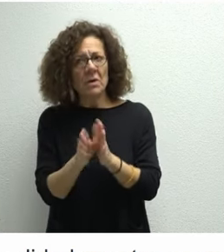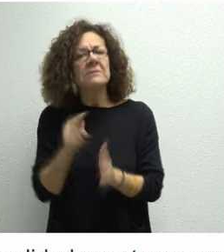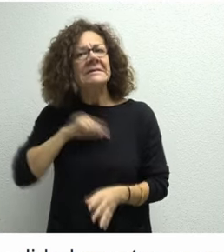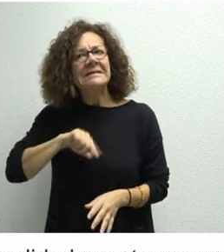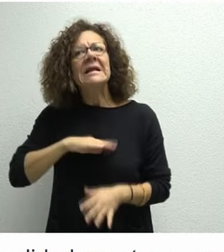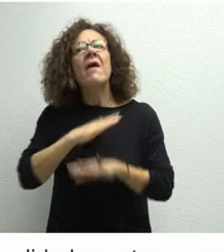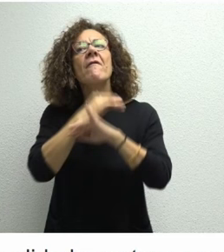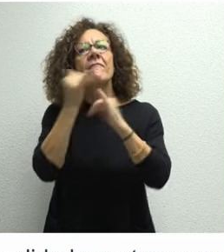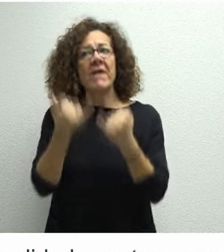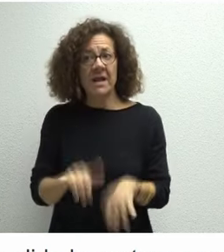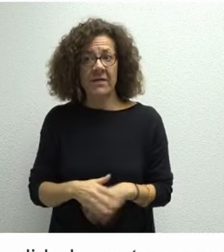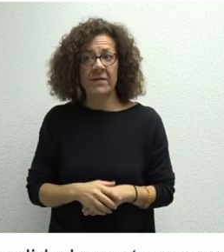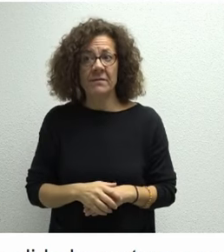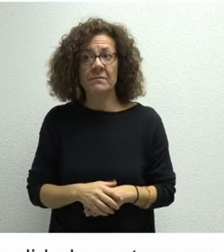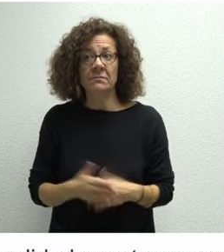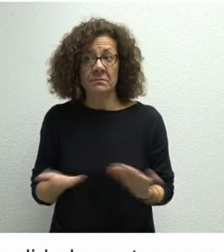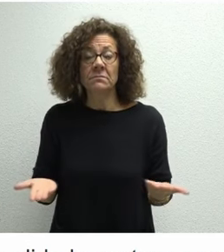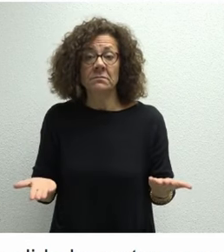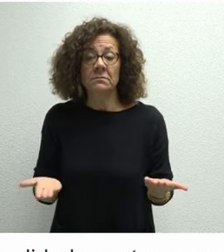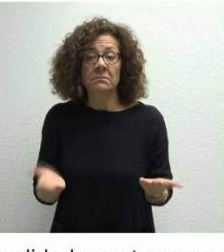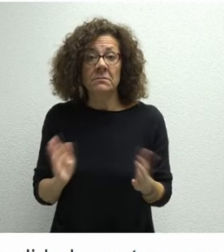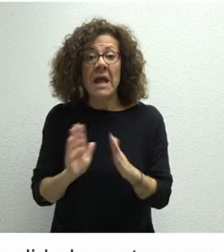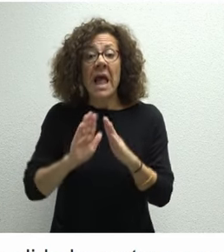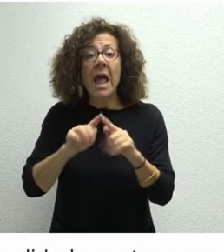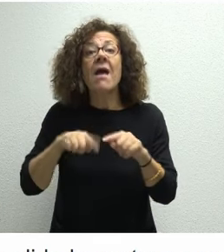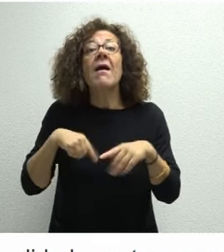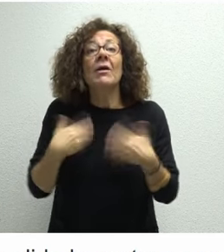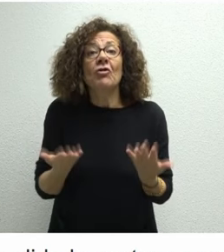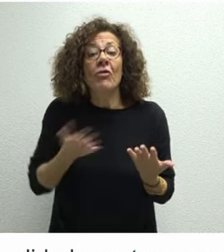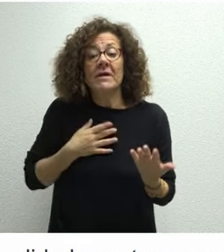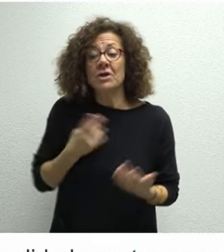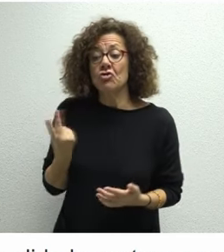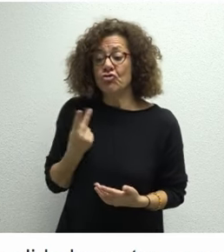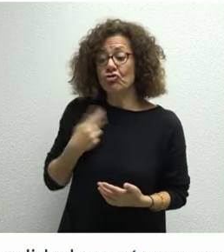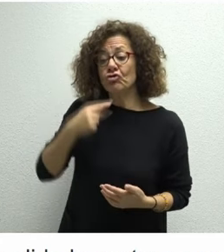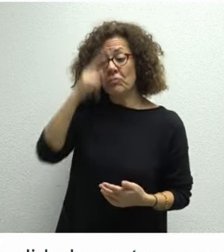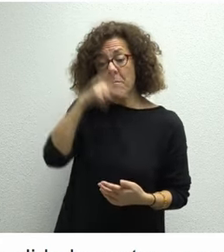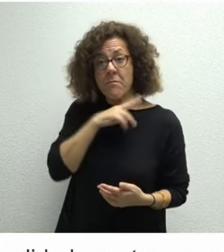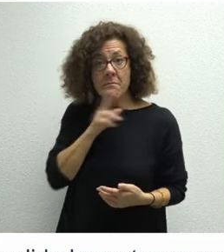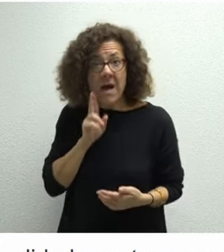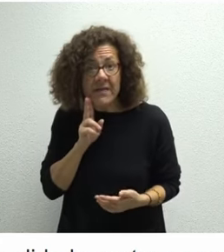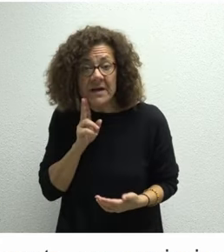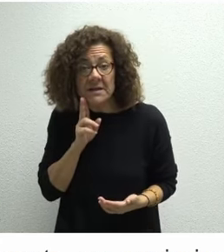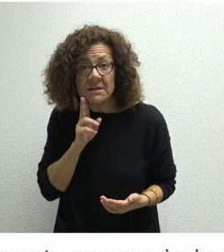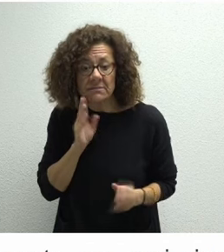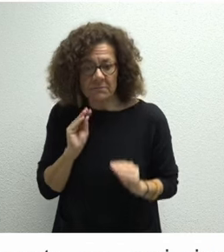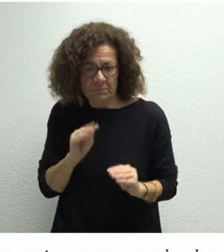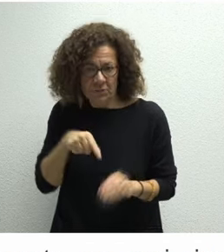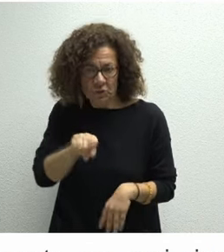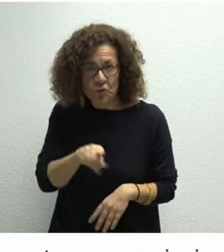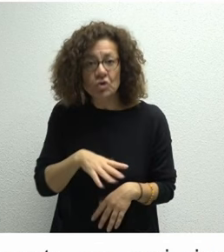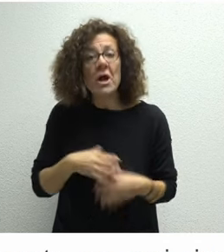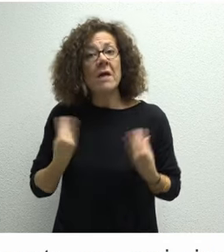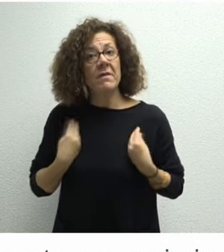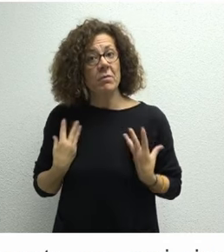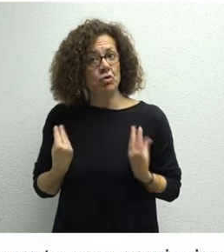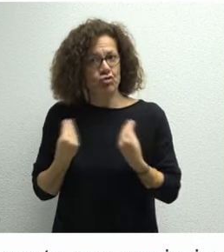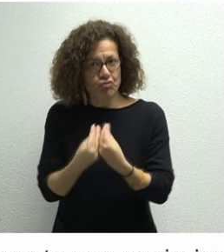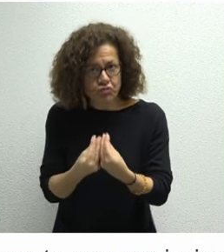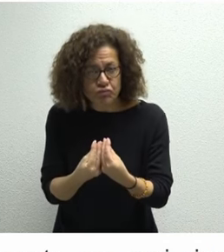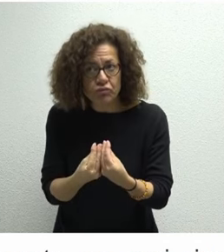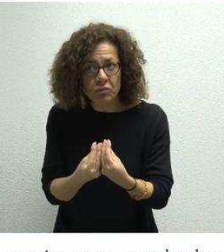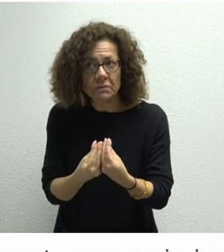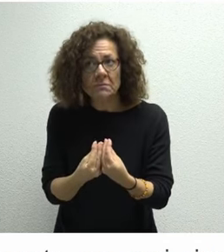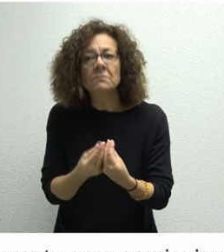feliz como como consecuencia de eso nosotros como padres que somos de él y que vivimos con él